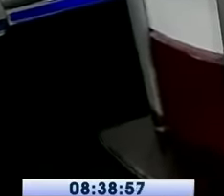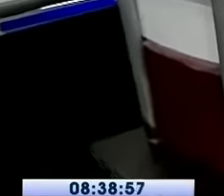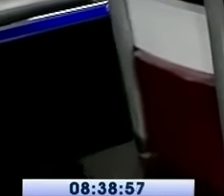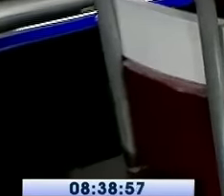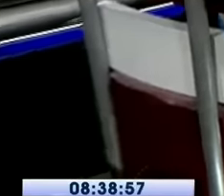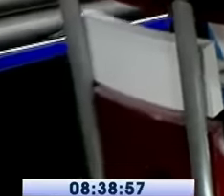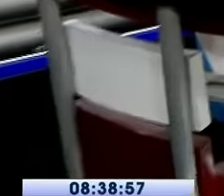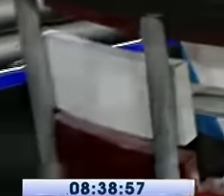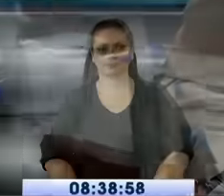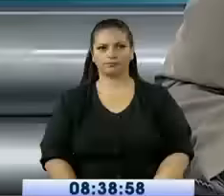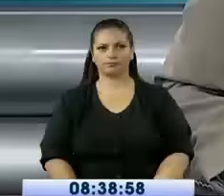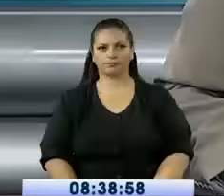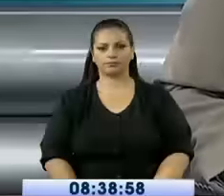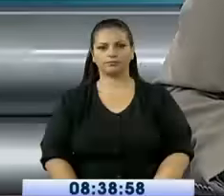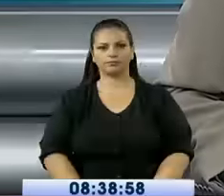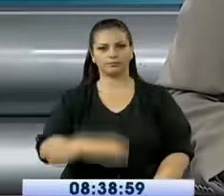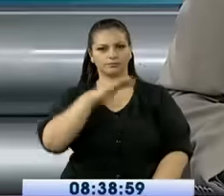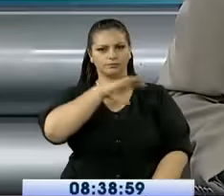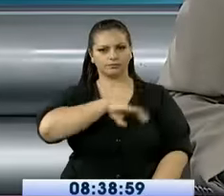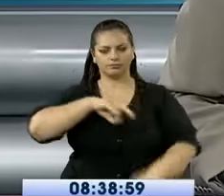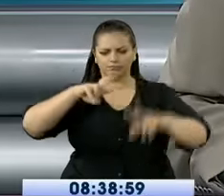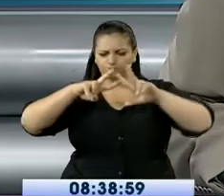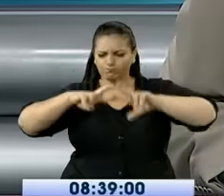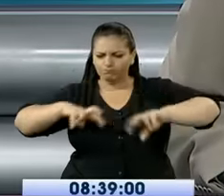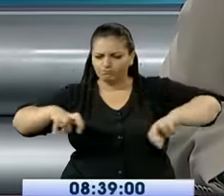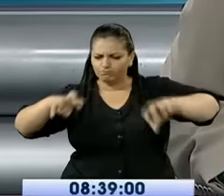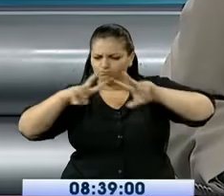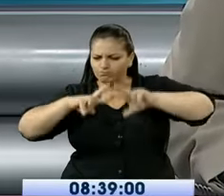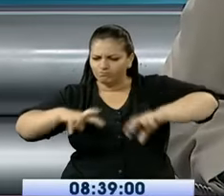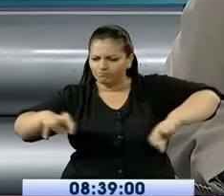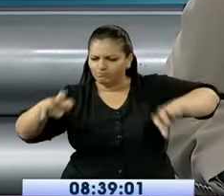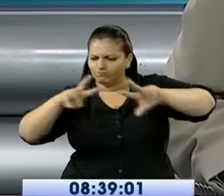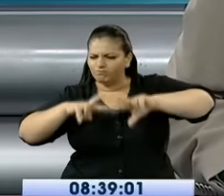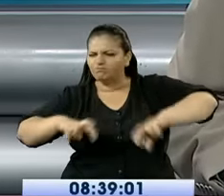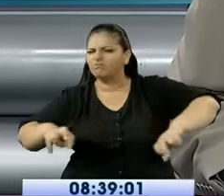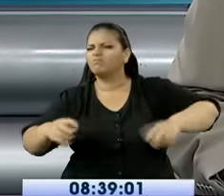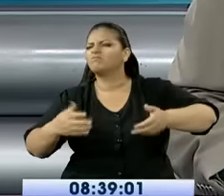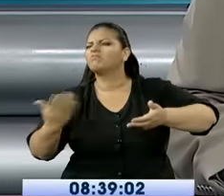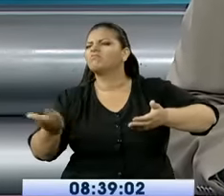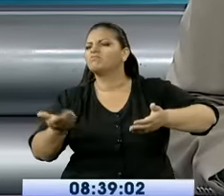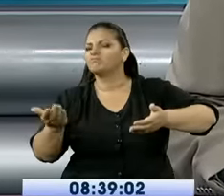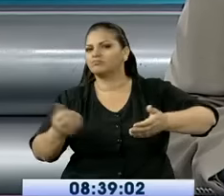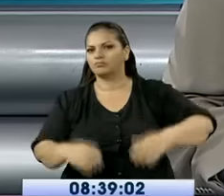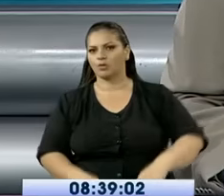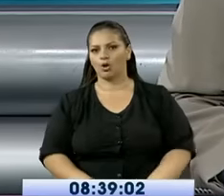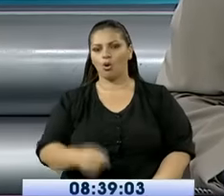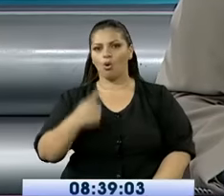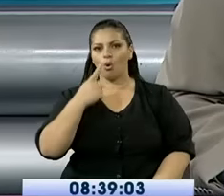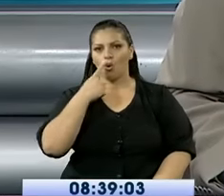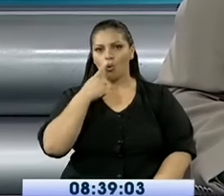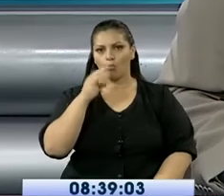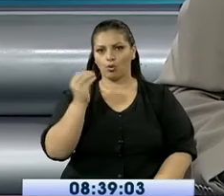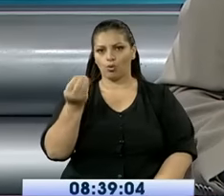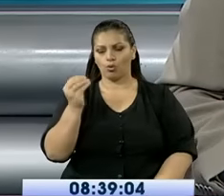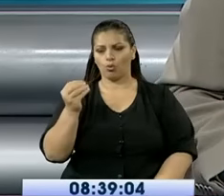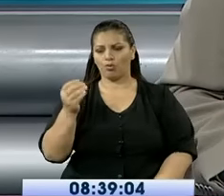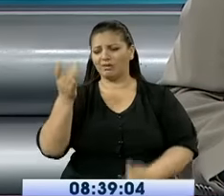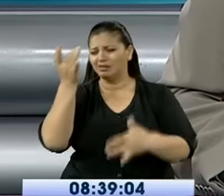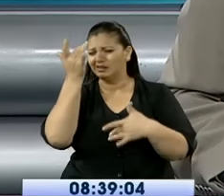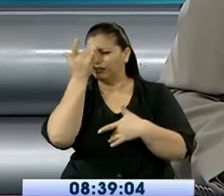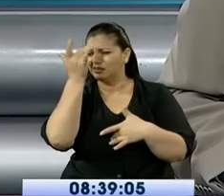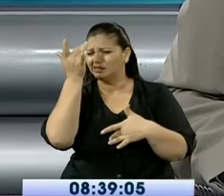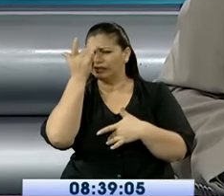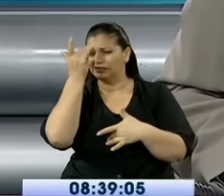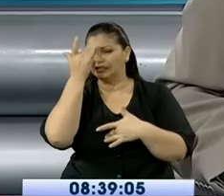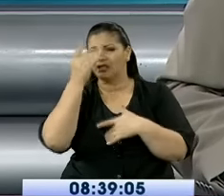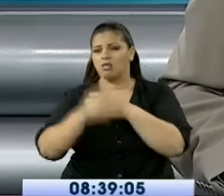Una minuciosa investigación exige la familia de un joven que falleció después de acudir por atención